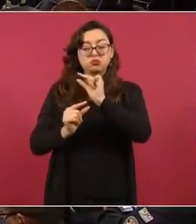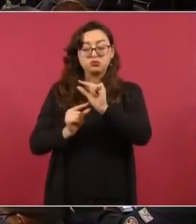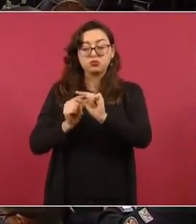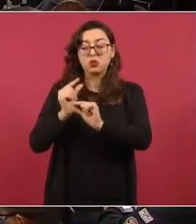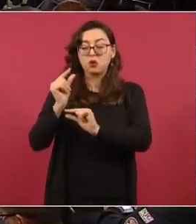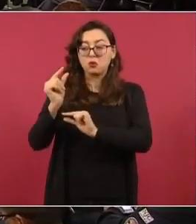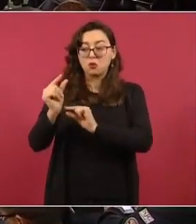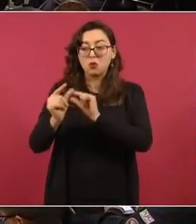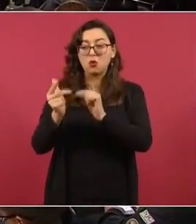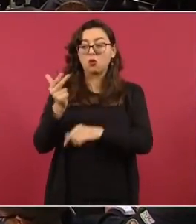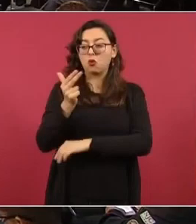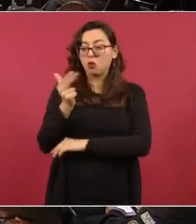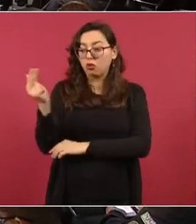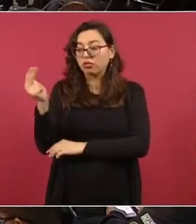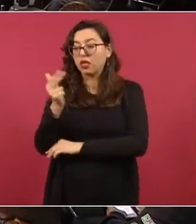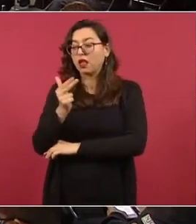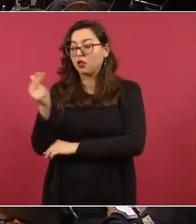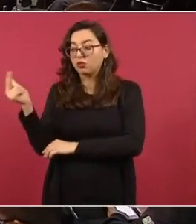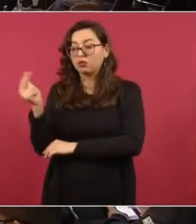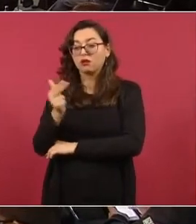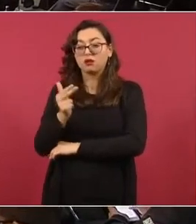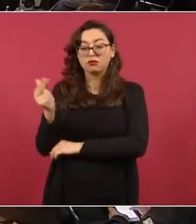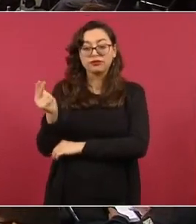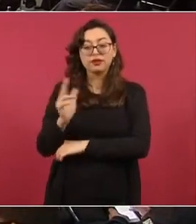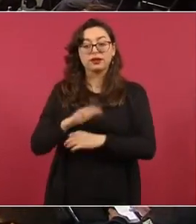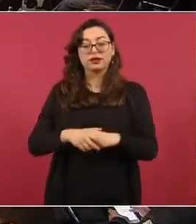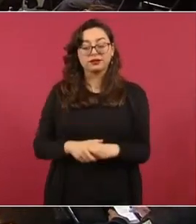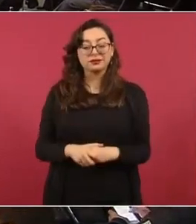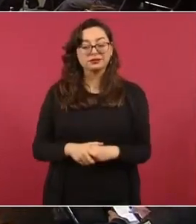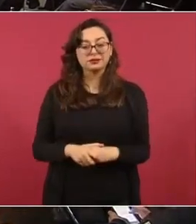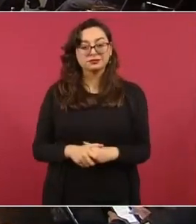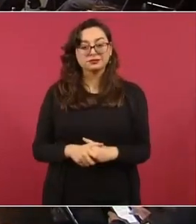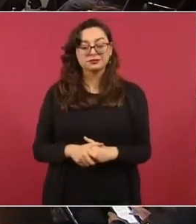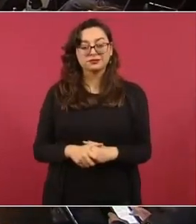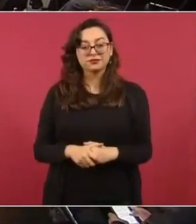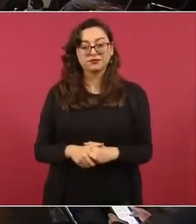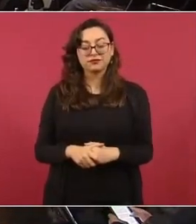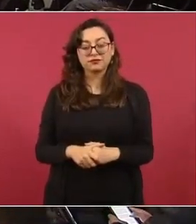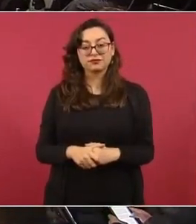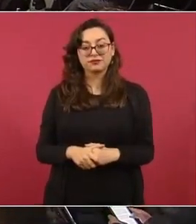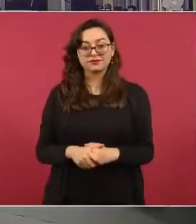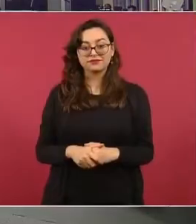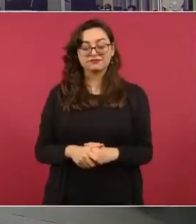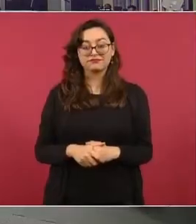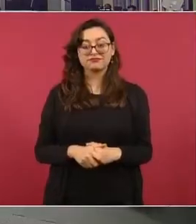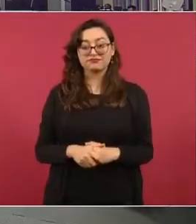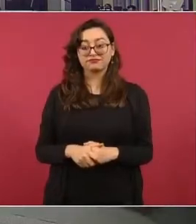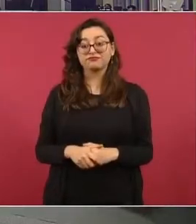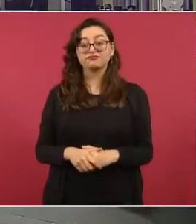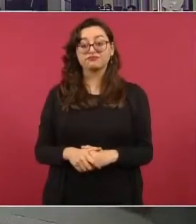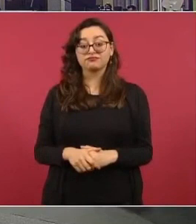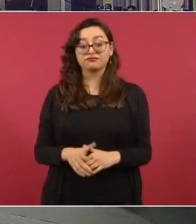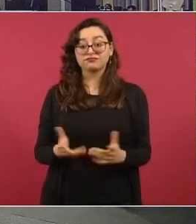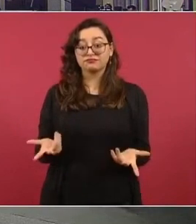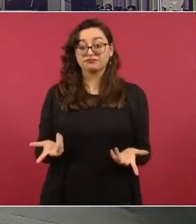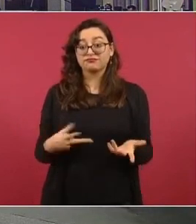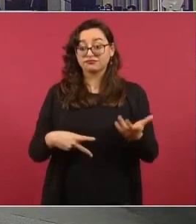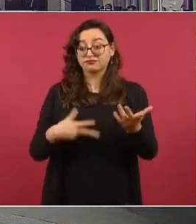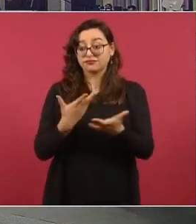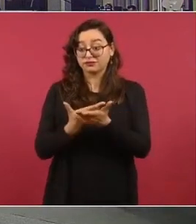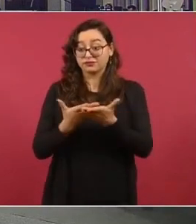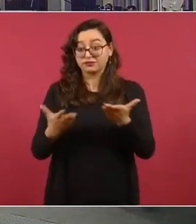de los hoteles en Cancún, en los 70 del siglo pasado. Entonces, es un